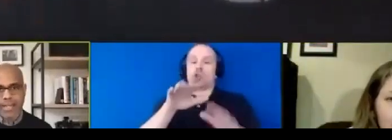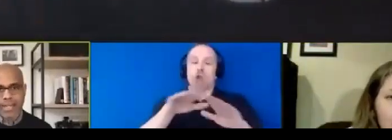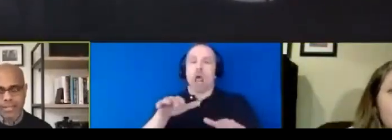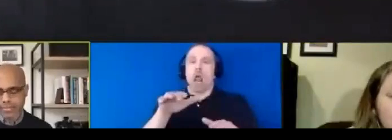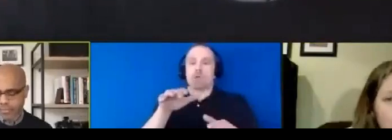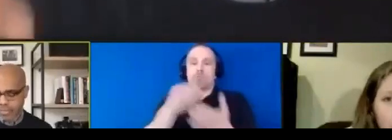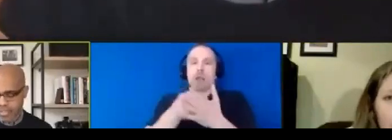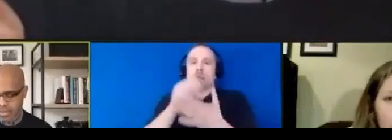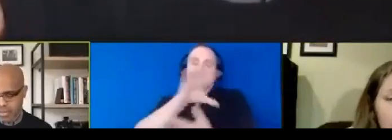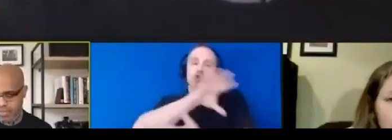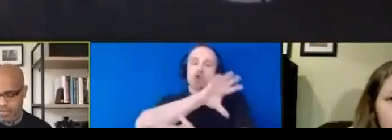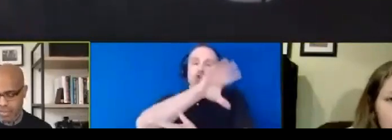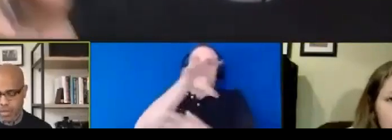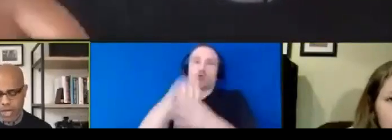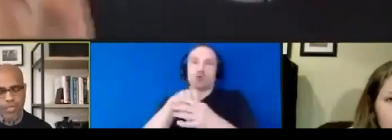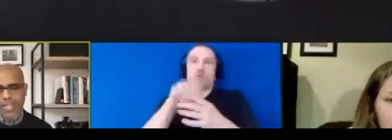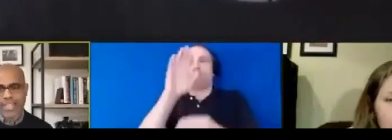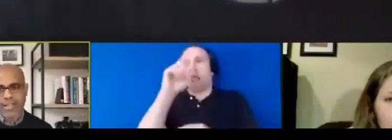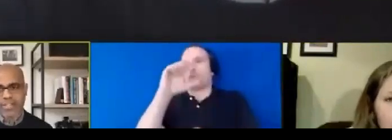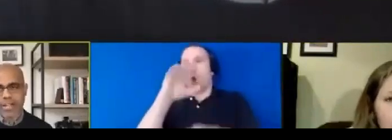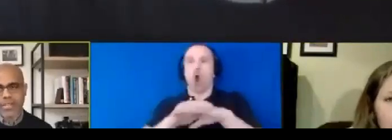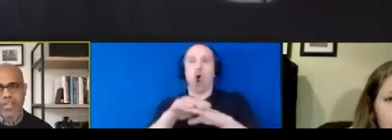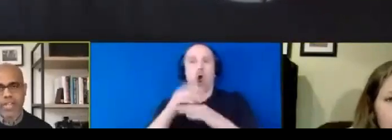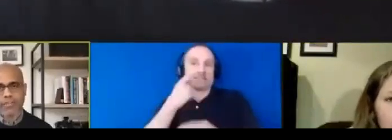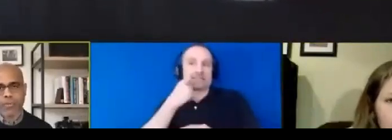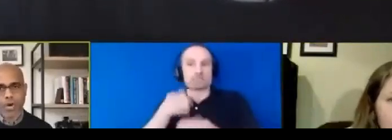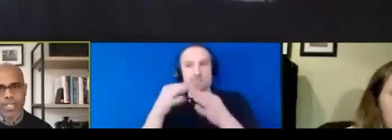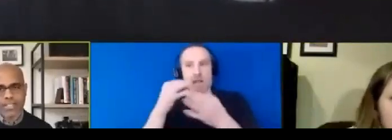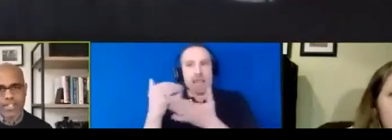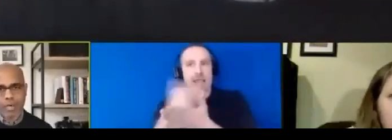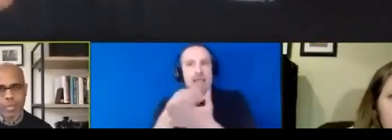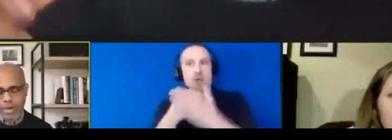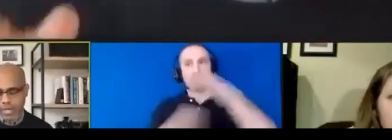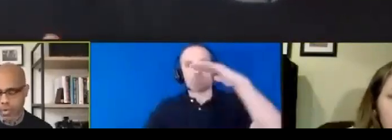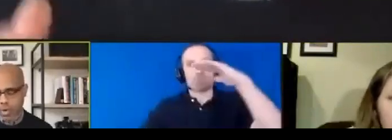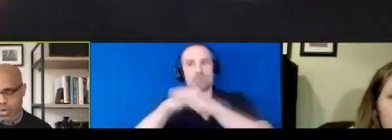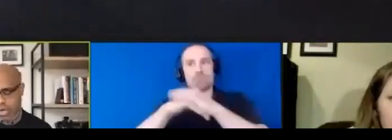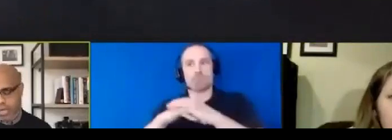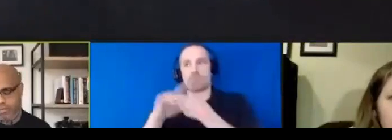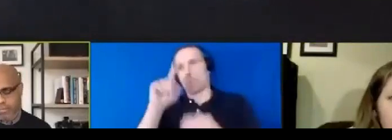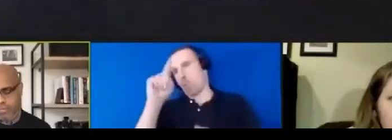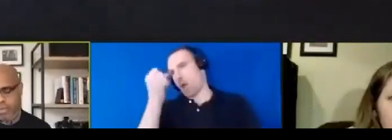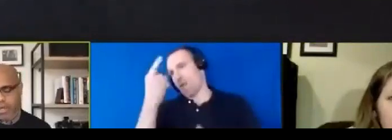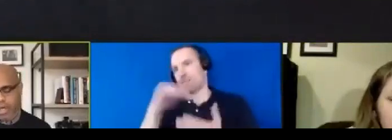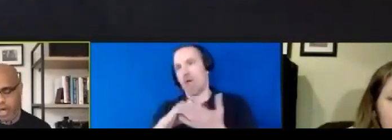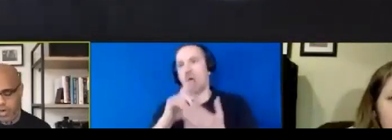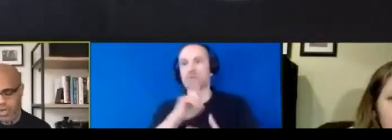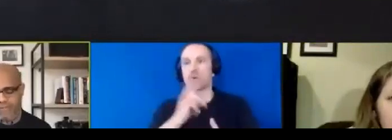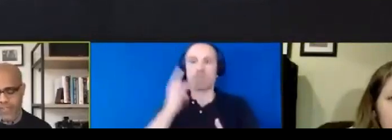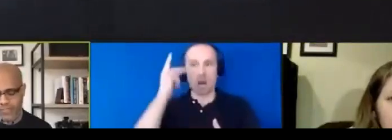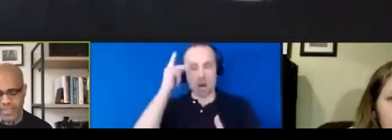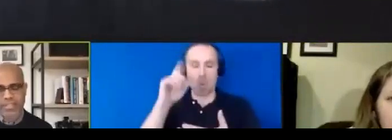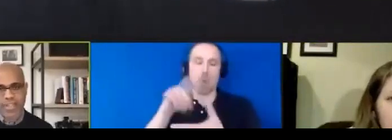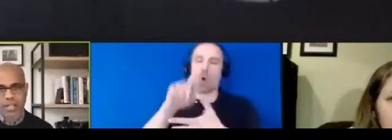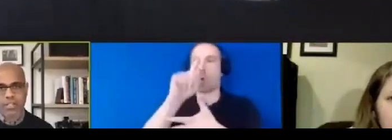esta es lo mismo en esta ley o simplemente es dado a los las